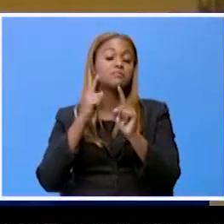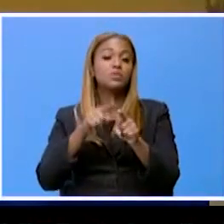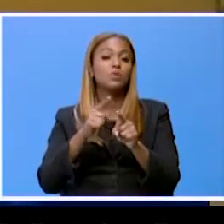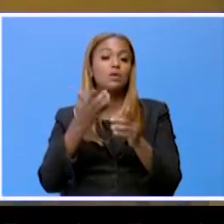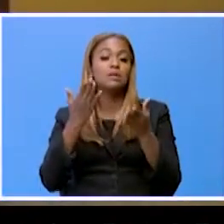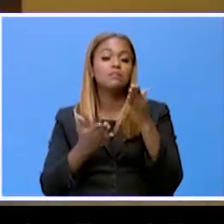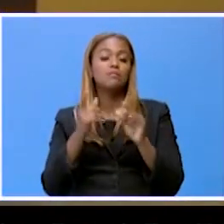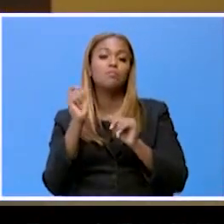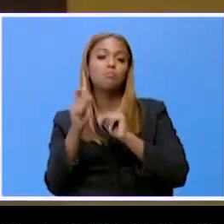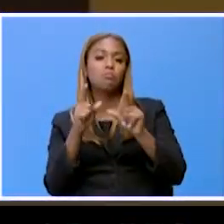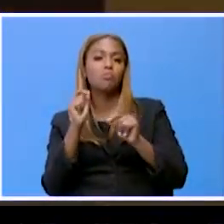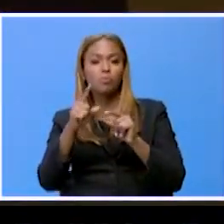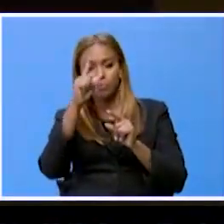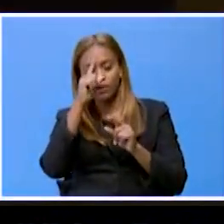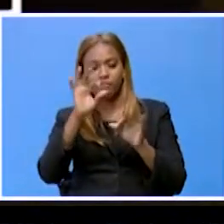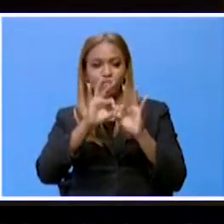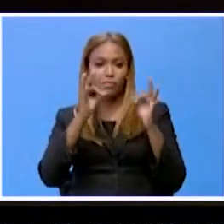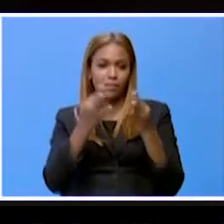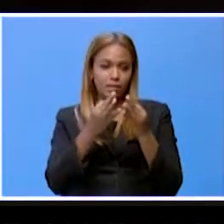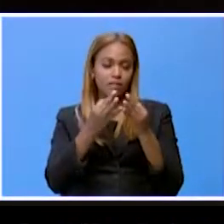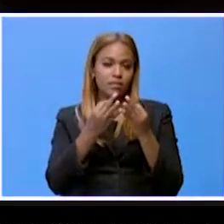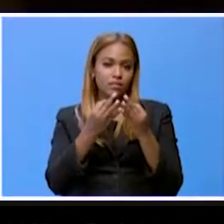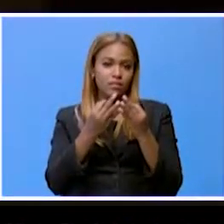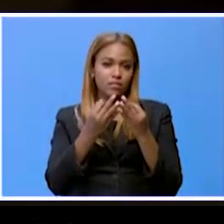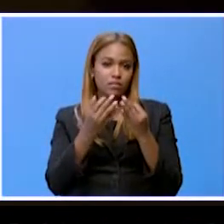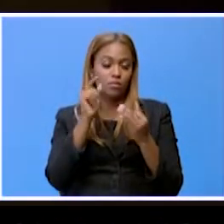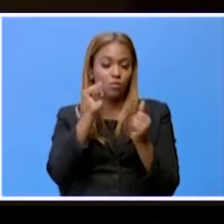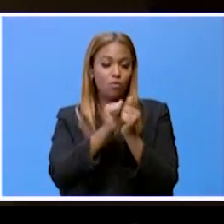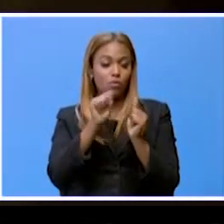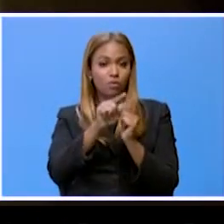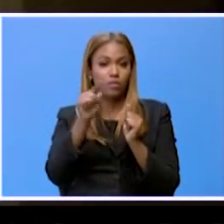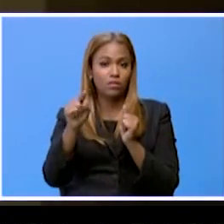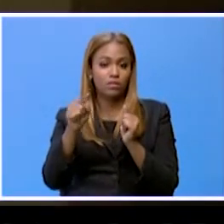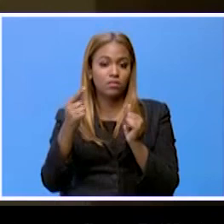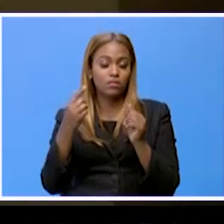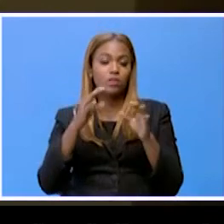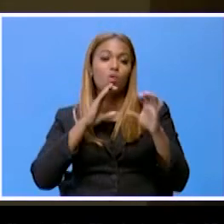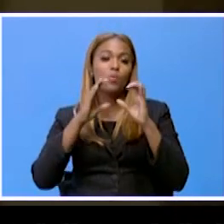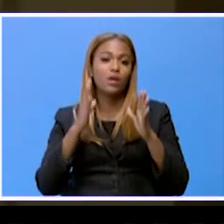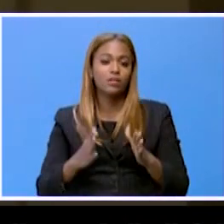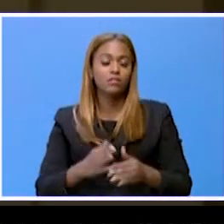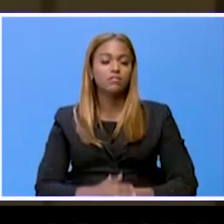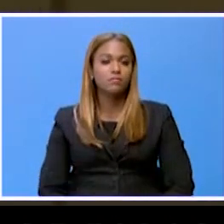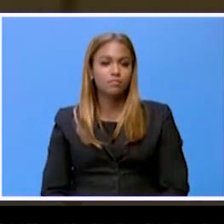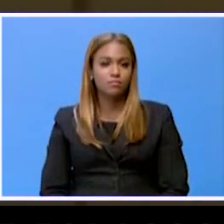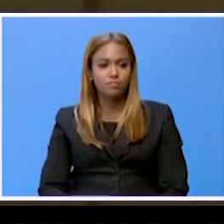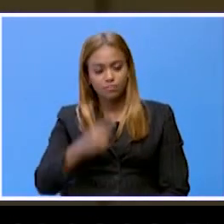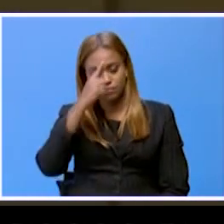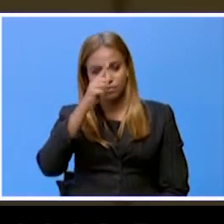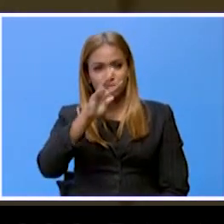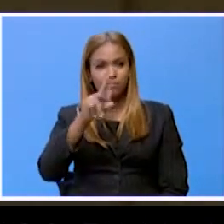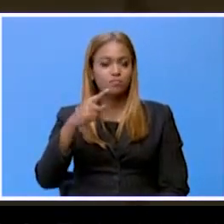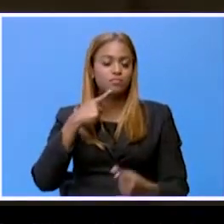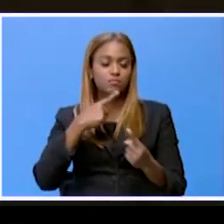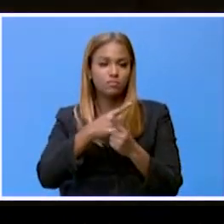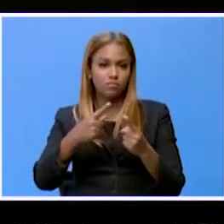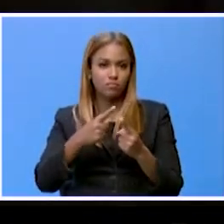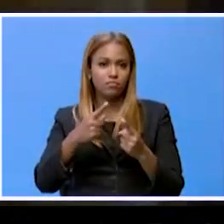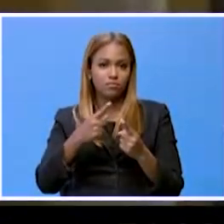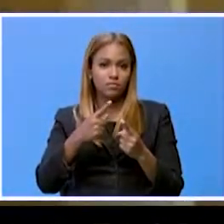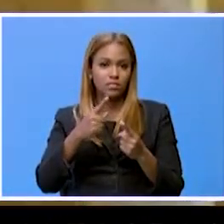posibles preguntas de las familias o de aquellos medios de comunicación. Para 4RD